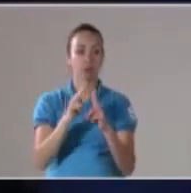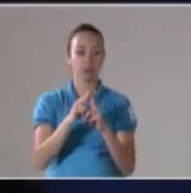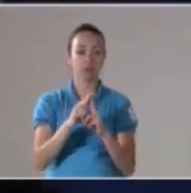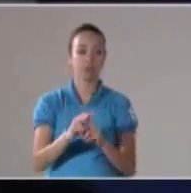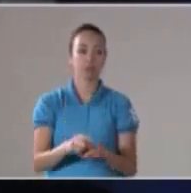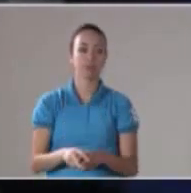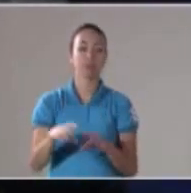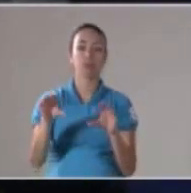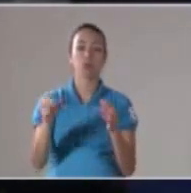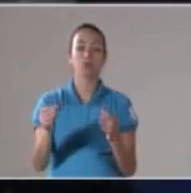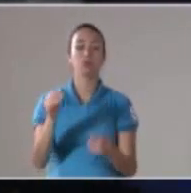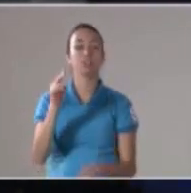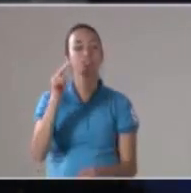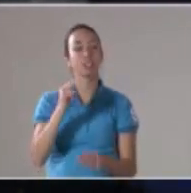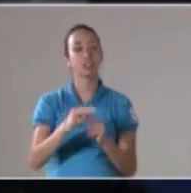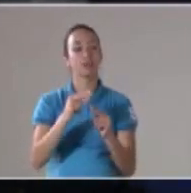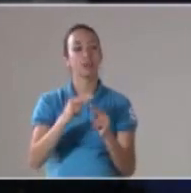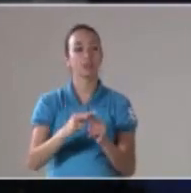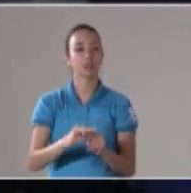¿Cómo se llama su gracia?